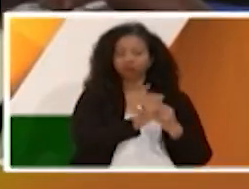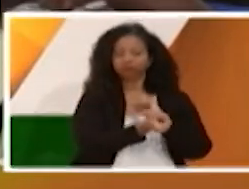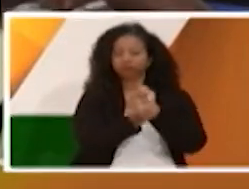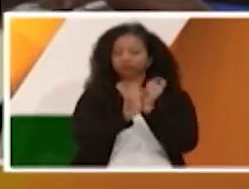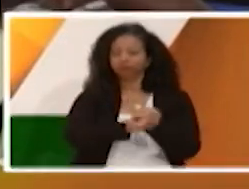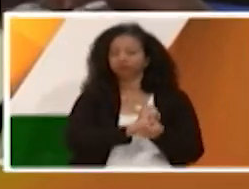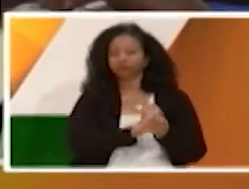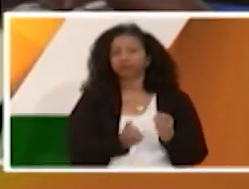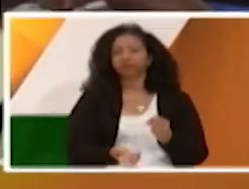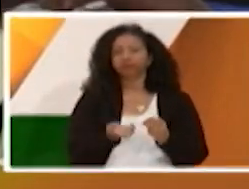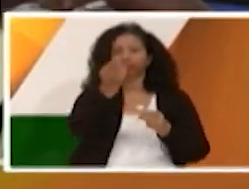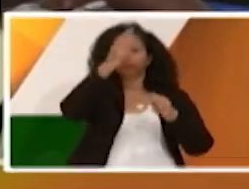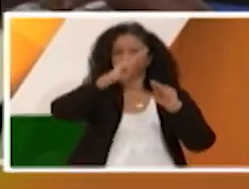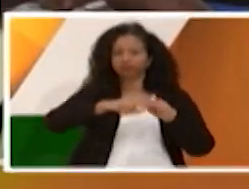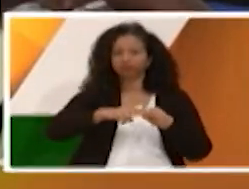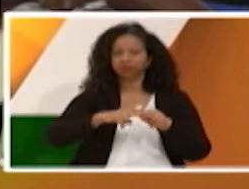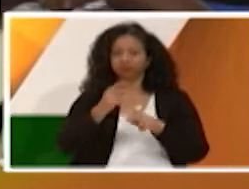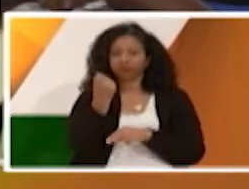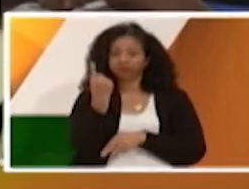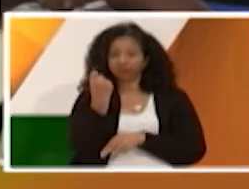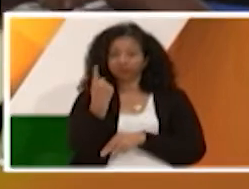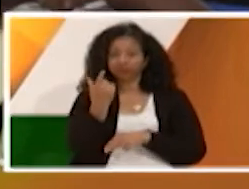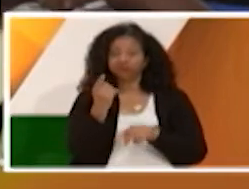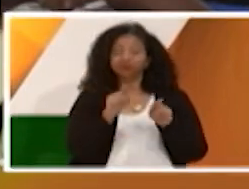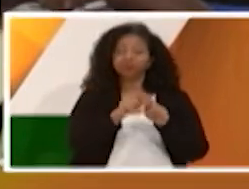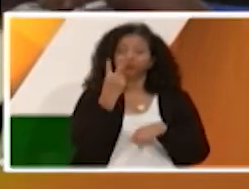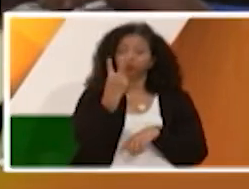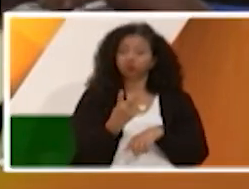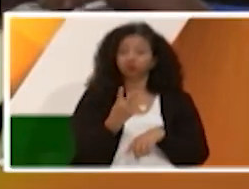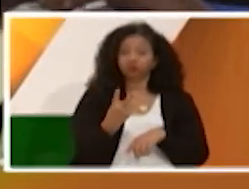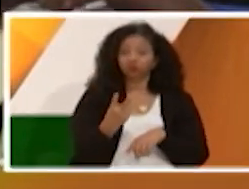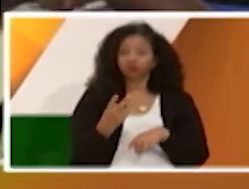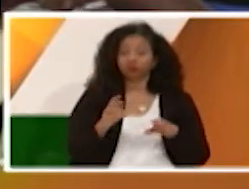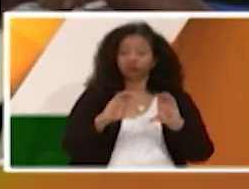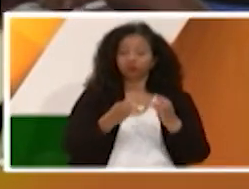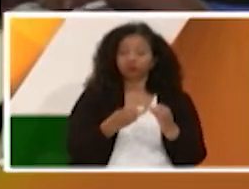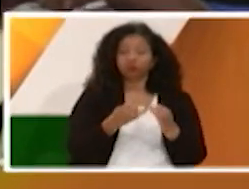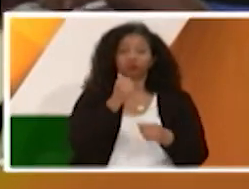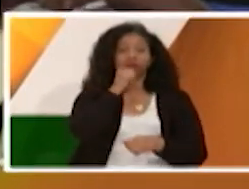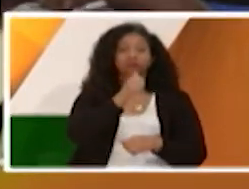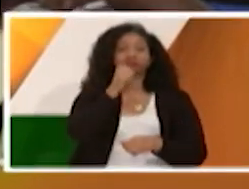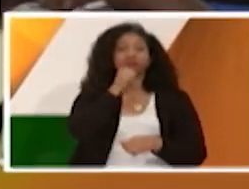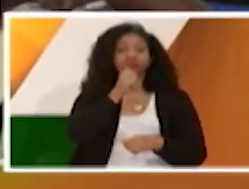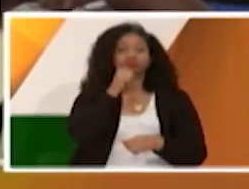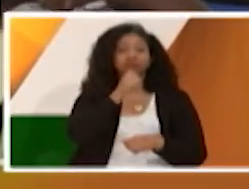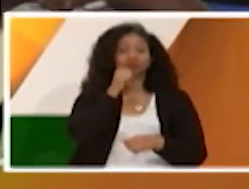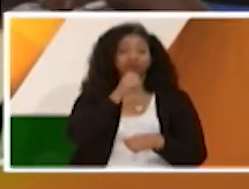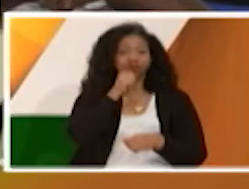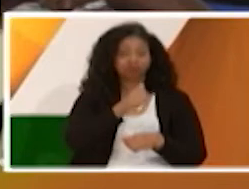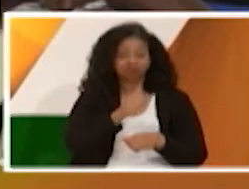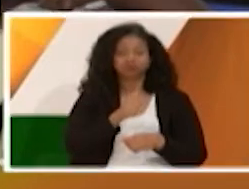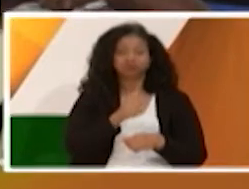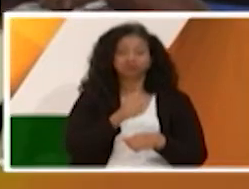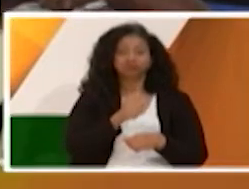también 2 femeninos. Y eso en baloncesto, pero todo. Además de los 11, hay